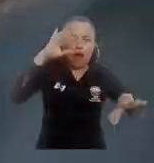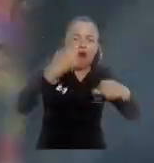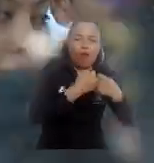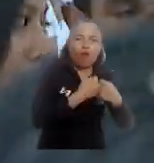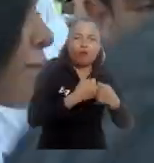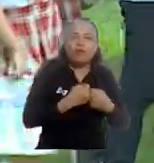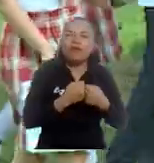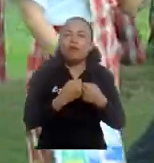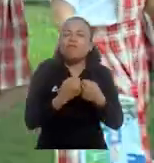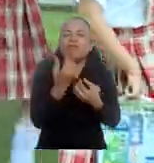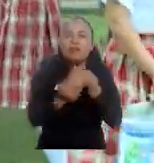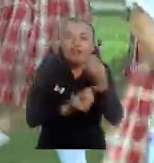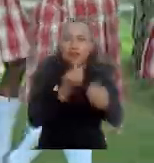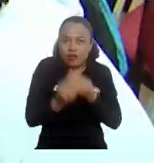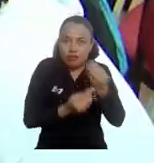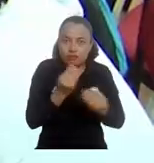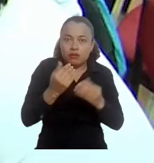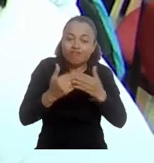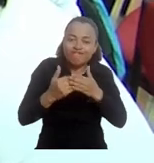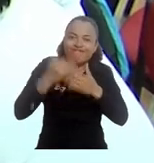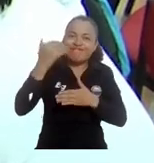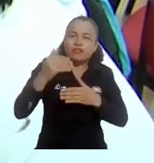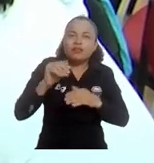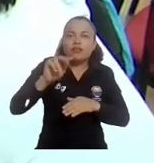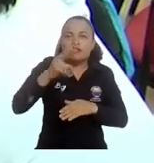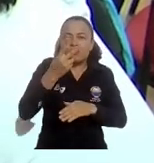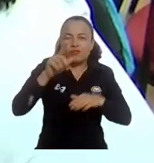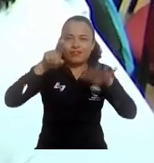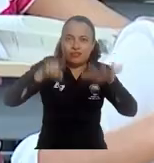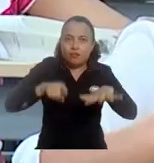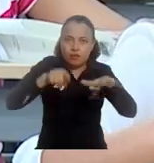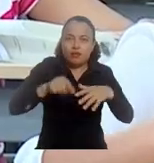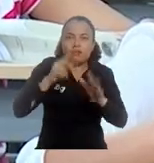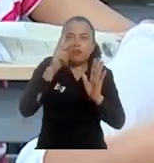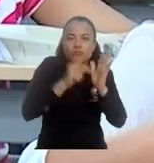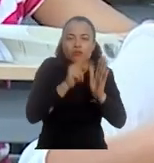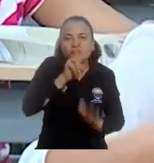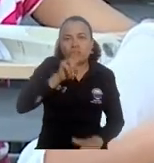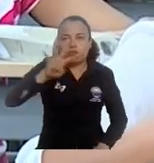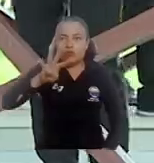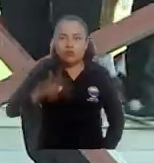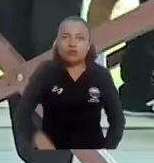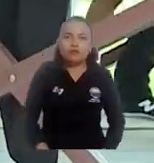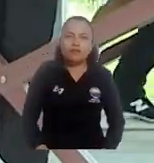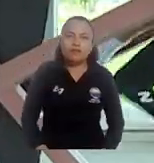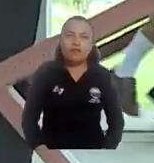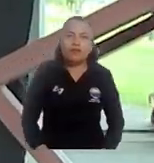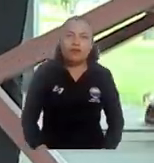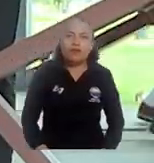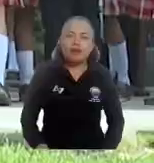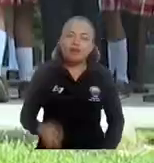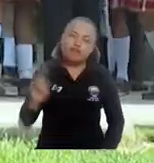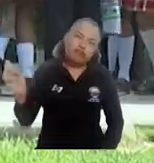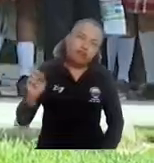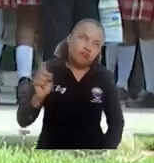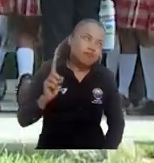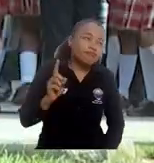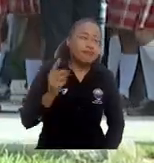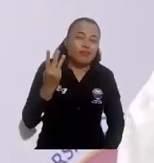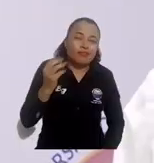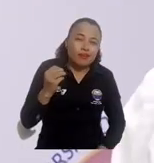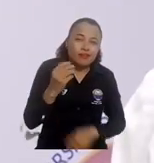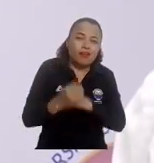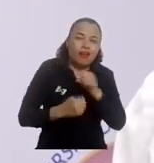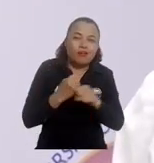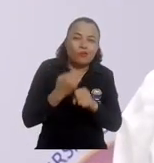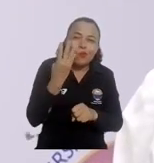este acuerdo. Se espera que el programa inicie en el segundo semestre de este 2024. Hace 20 o 30 años, 40 años, cuando